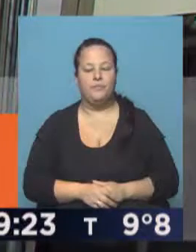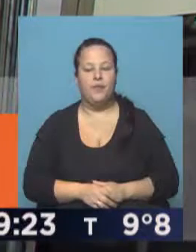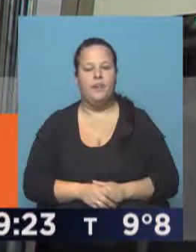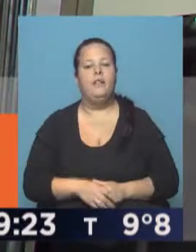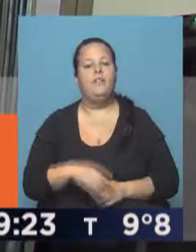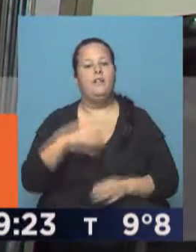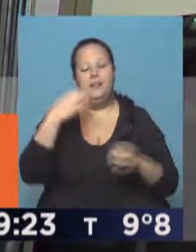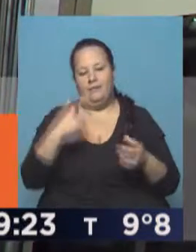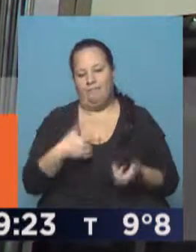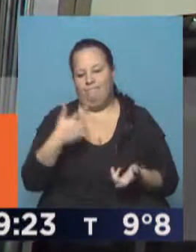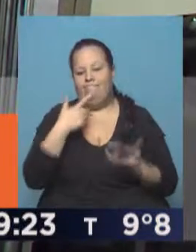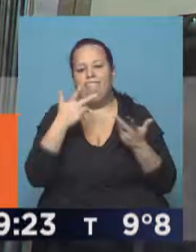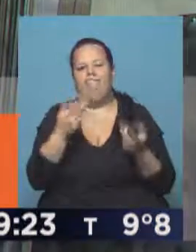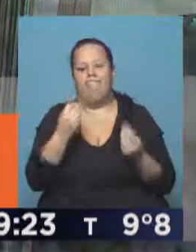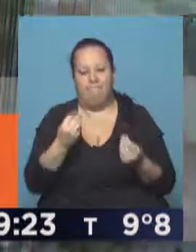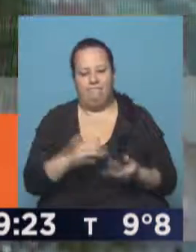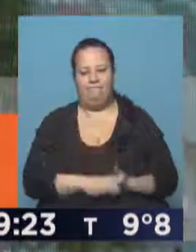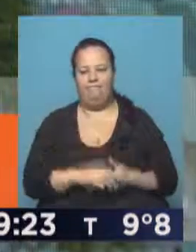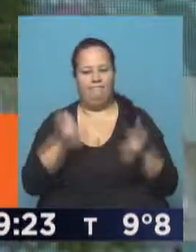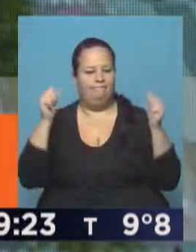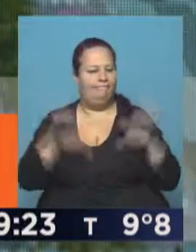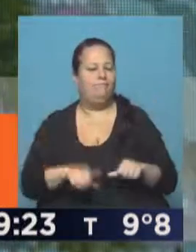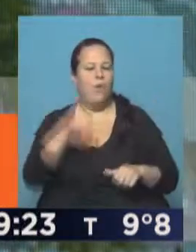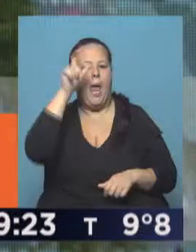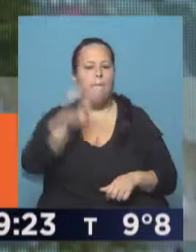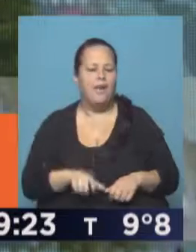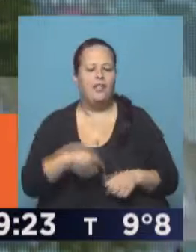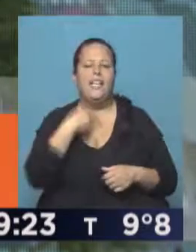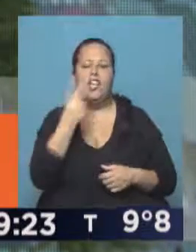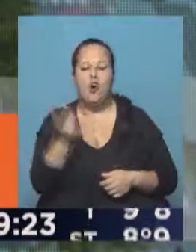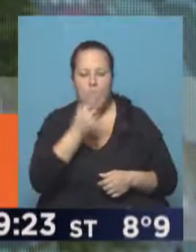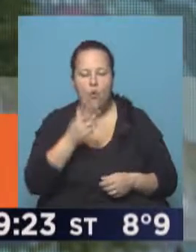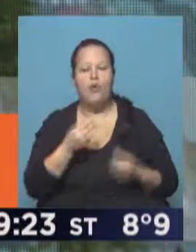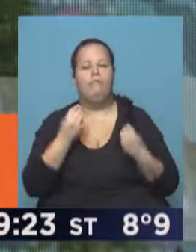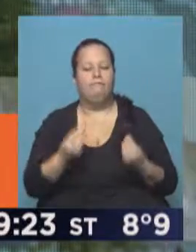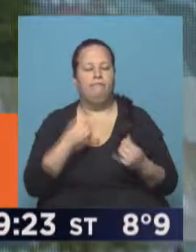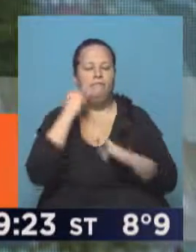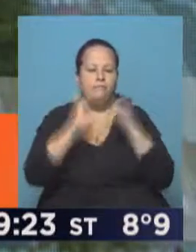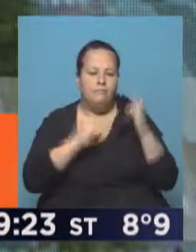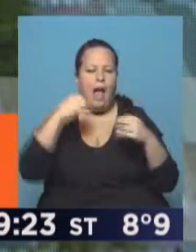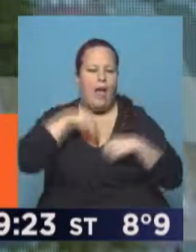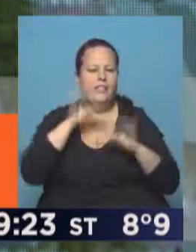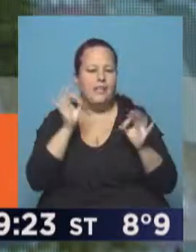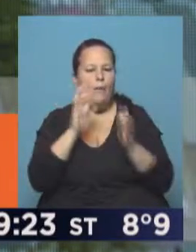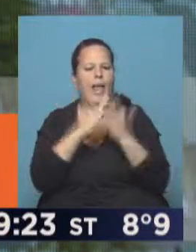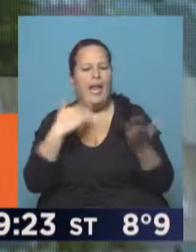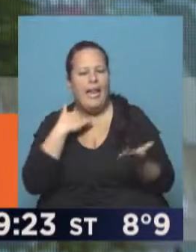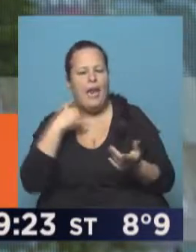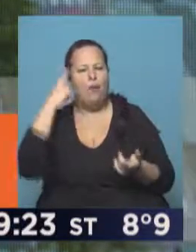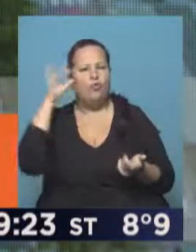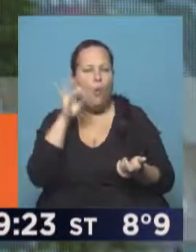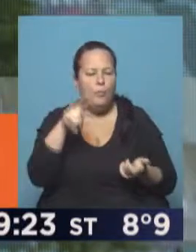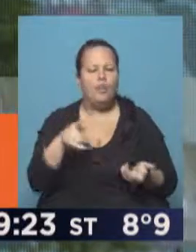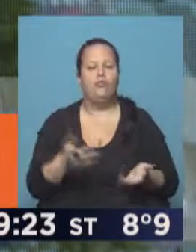Y te pasó lo indecible, el derrumbe que le puede pasar a una persona, que es perder un hijo, y con tanta teoría encima, con tus libros y tus